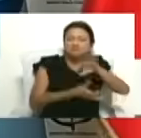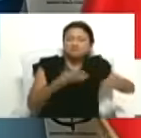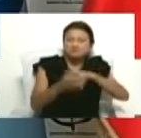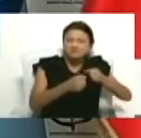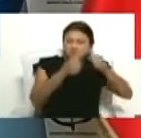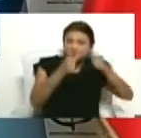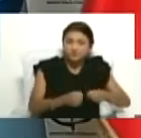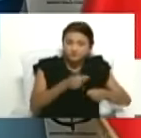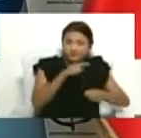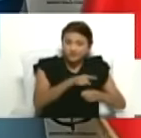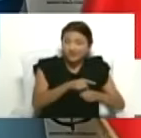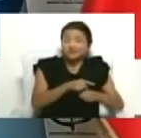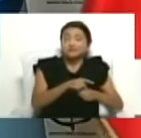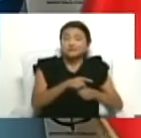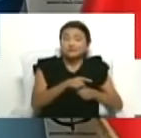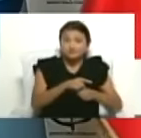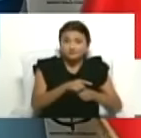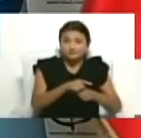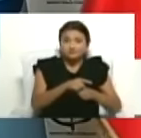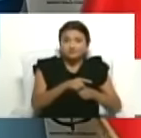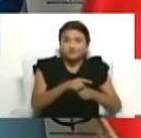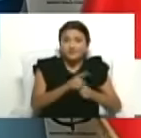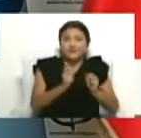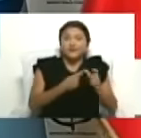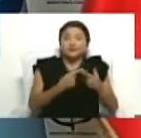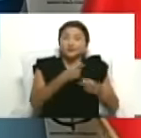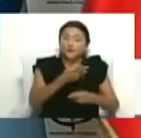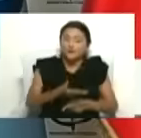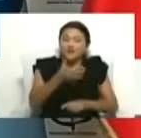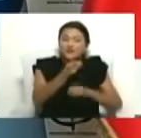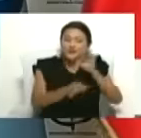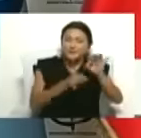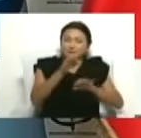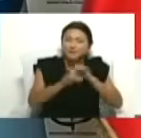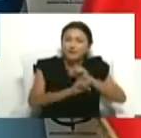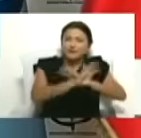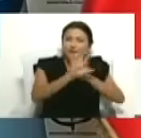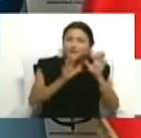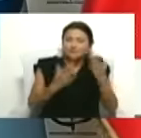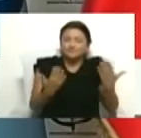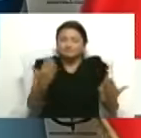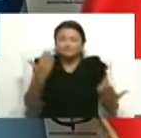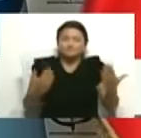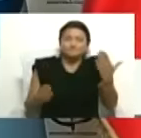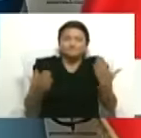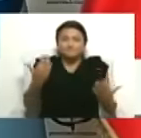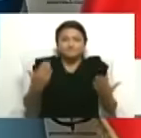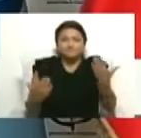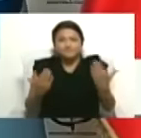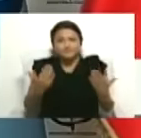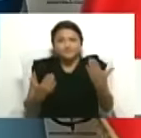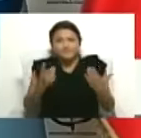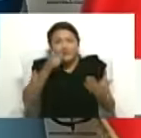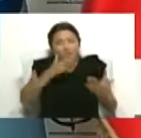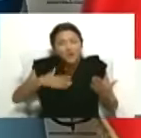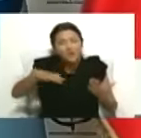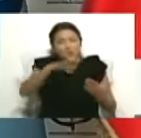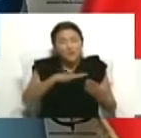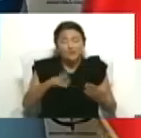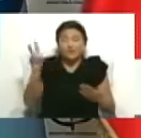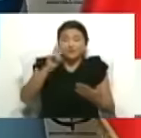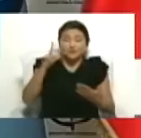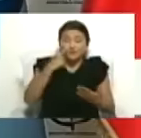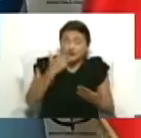destacar en este contexto la diferencia de lo que el pueblo venezolano demostró el pasado 3